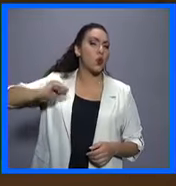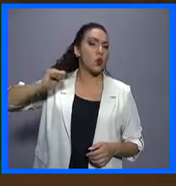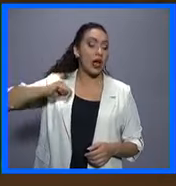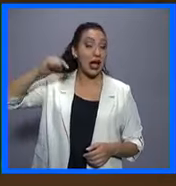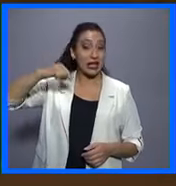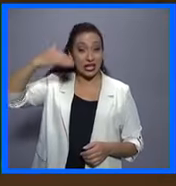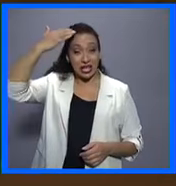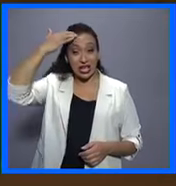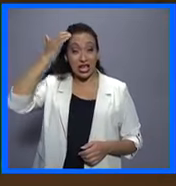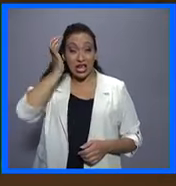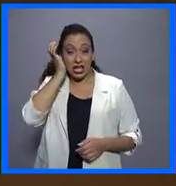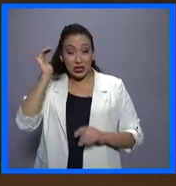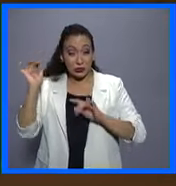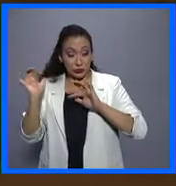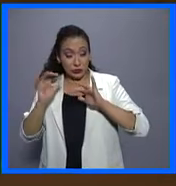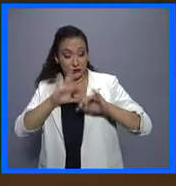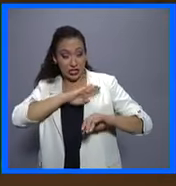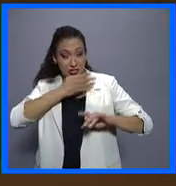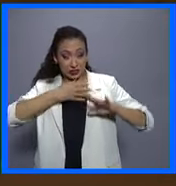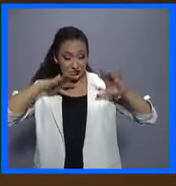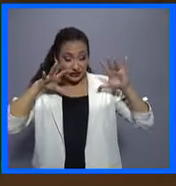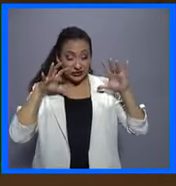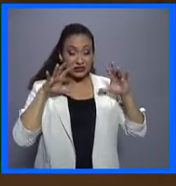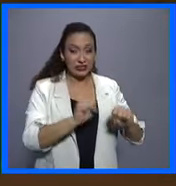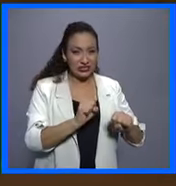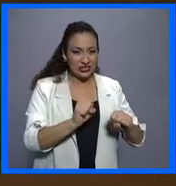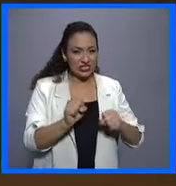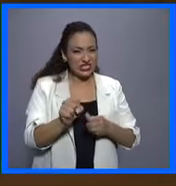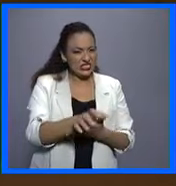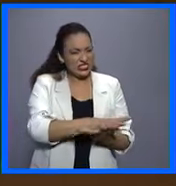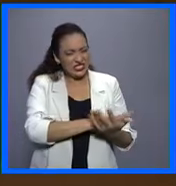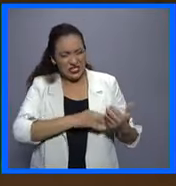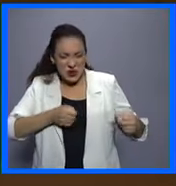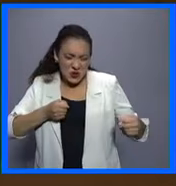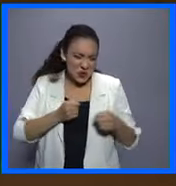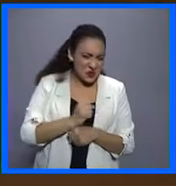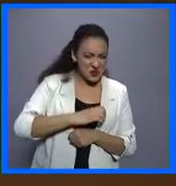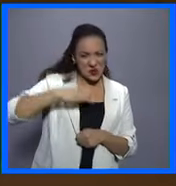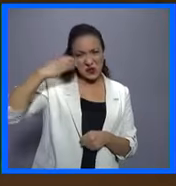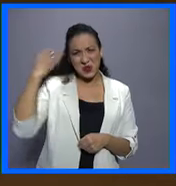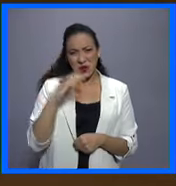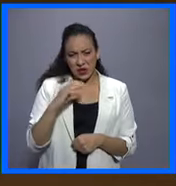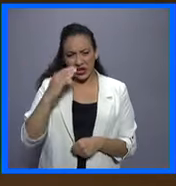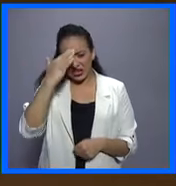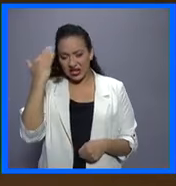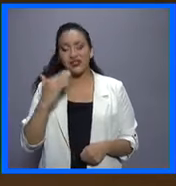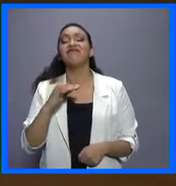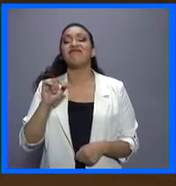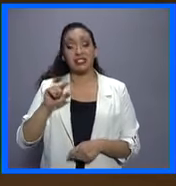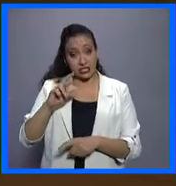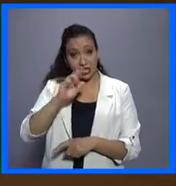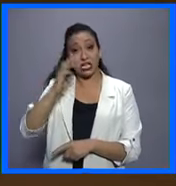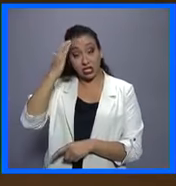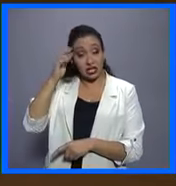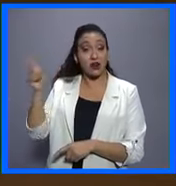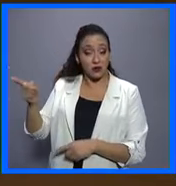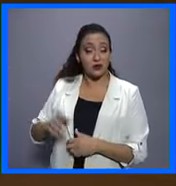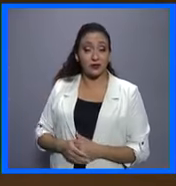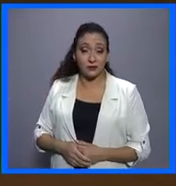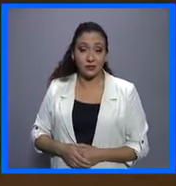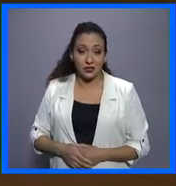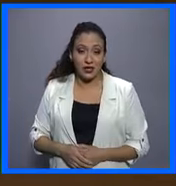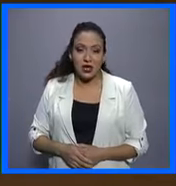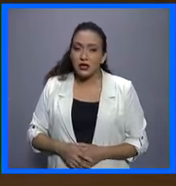conquista fue realmente una atrocidad. Yo no quiero de ninguna manera decir que